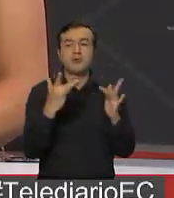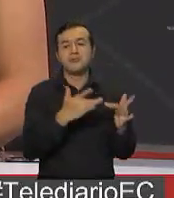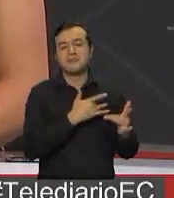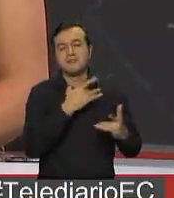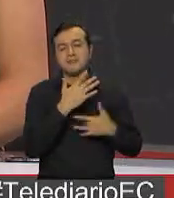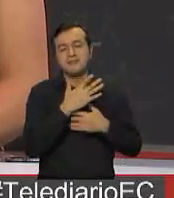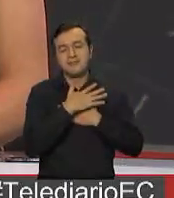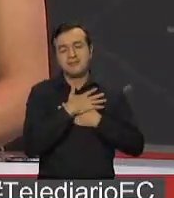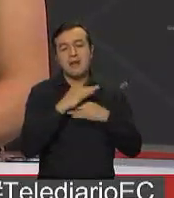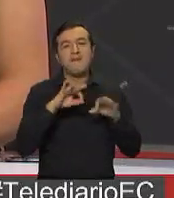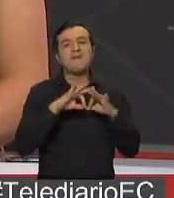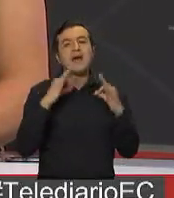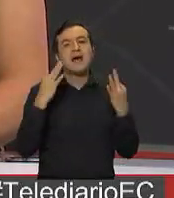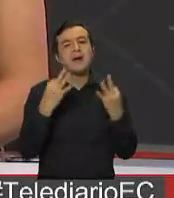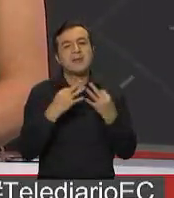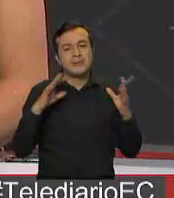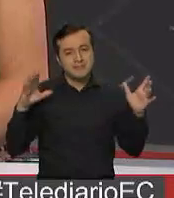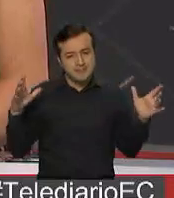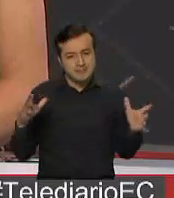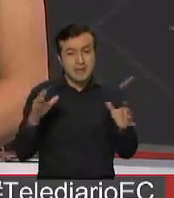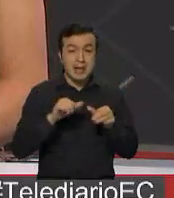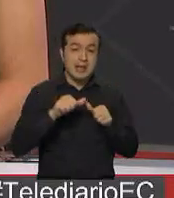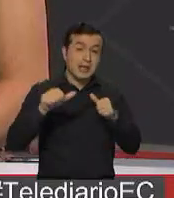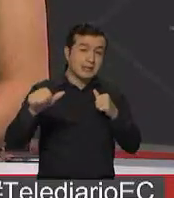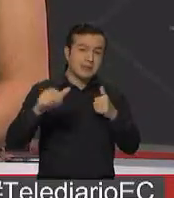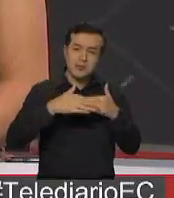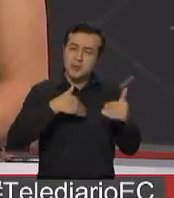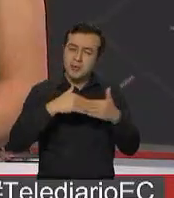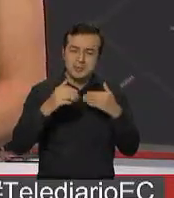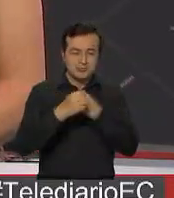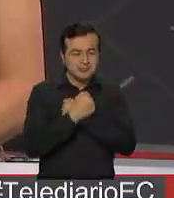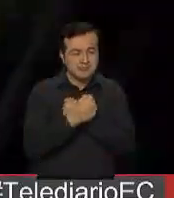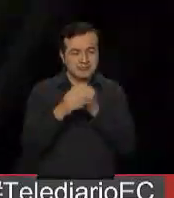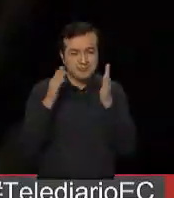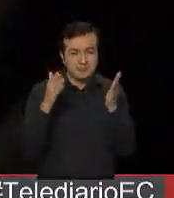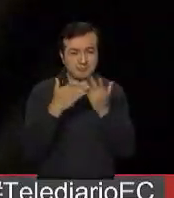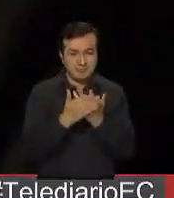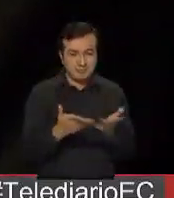sentimiento de unión familiar a pesar de las distancias.